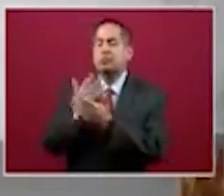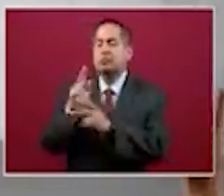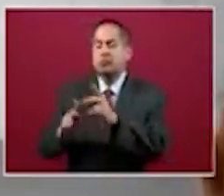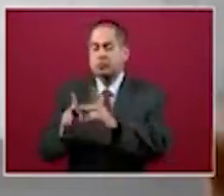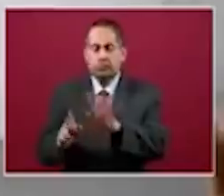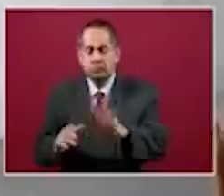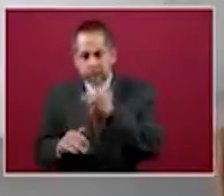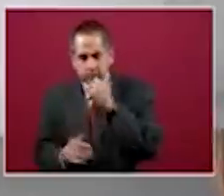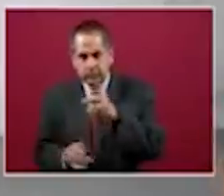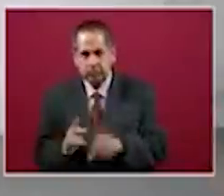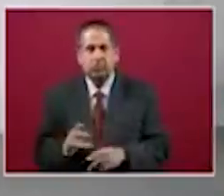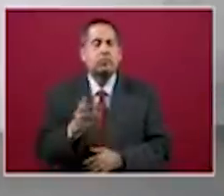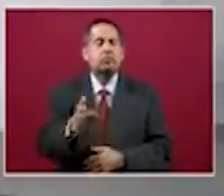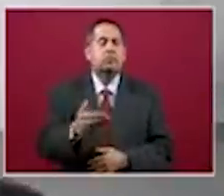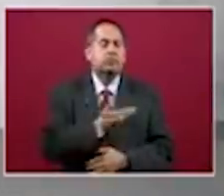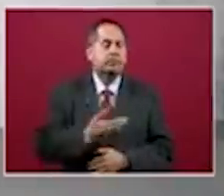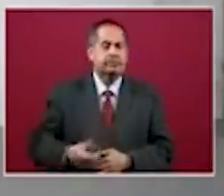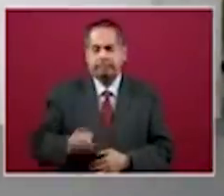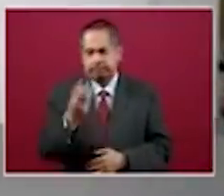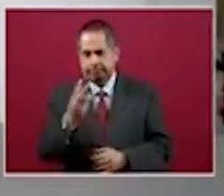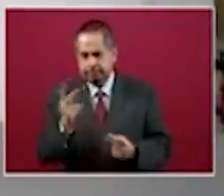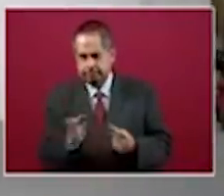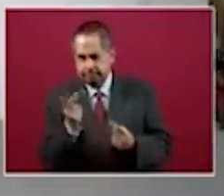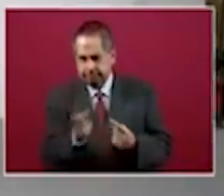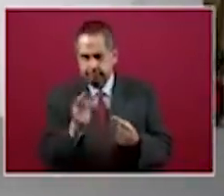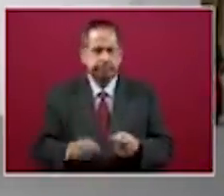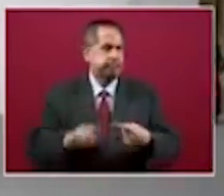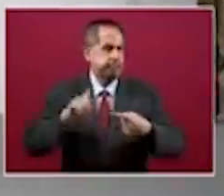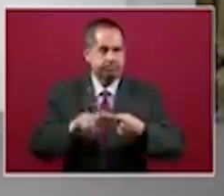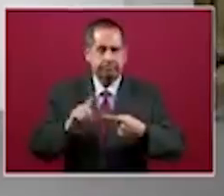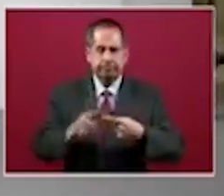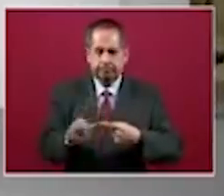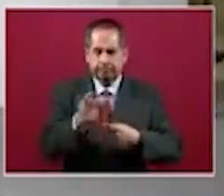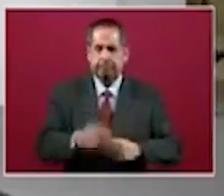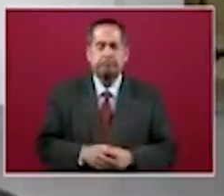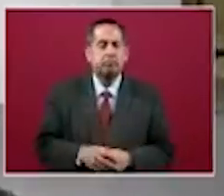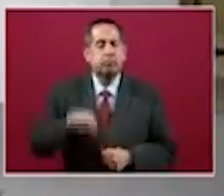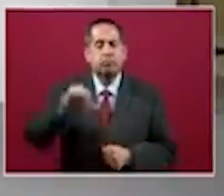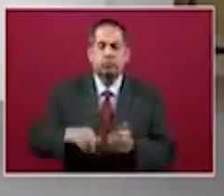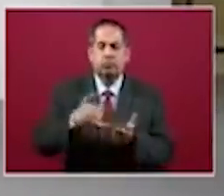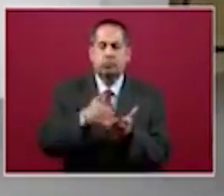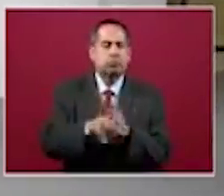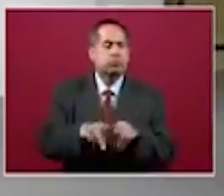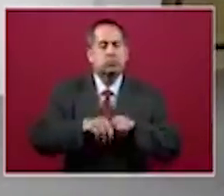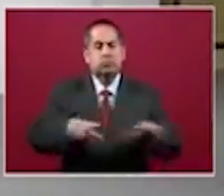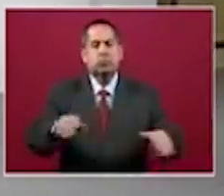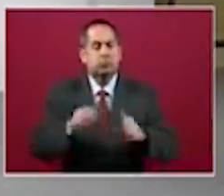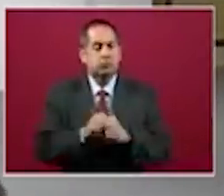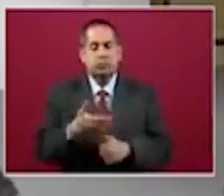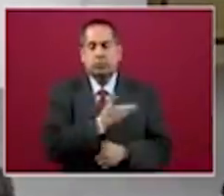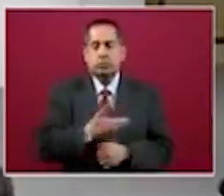había comentado acá, sí. Señor presidente, son tres preguntas. La primera, publicamos hoy una entrevista con